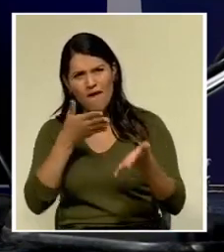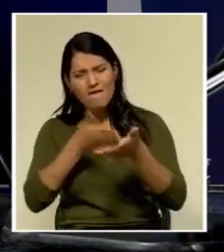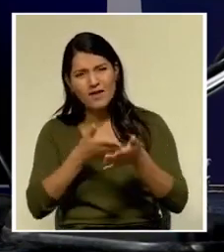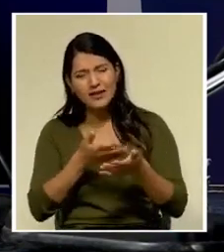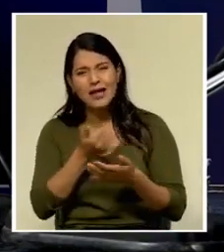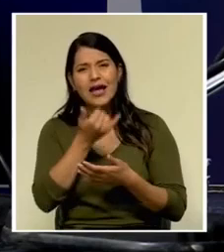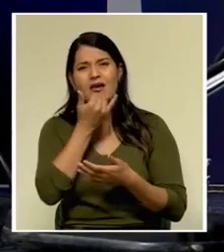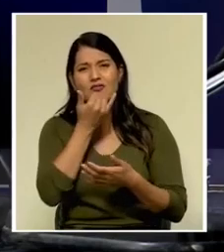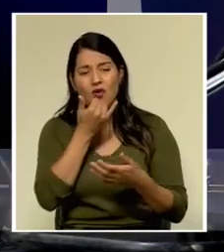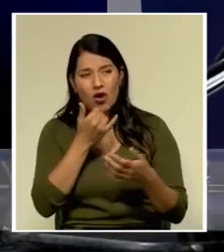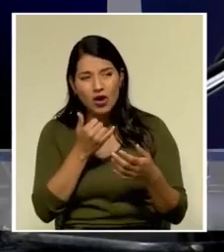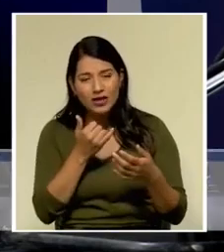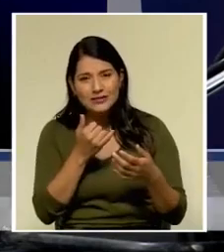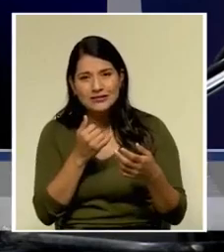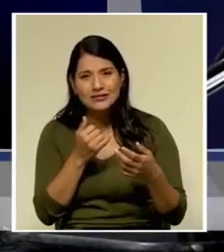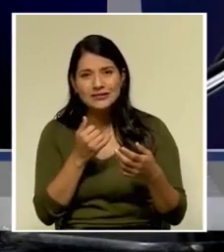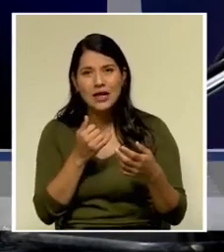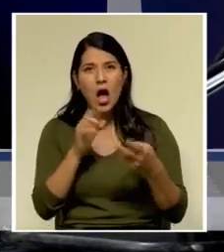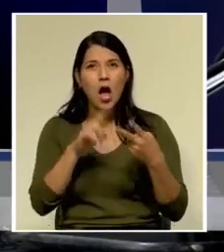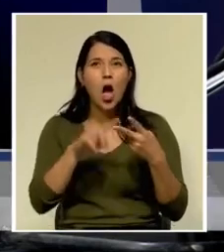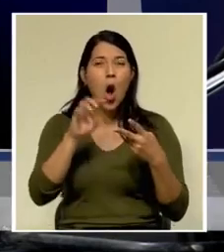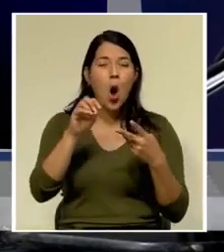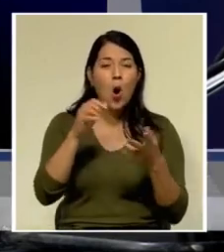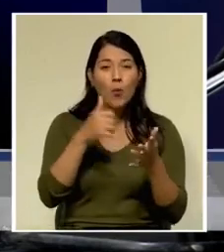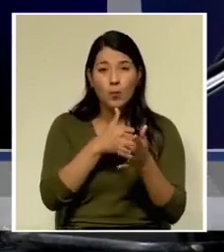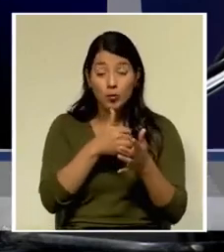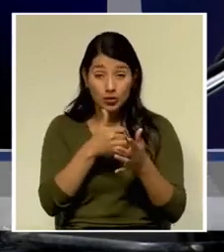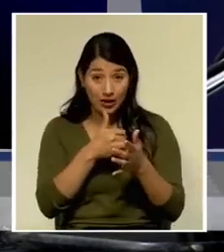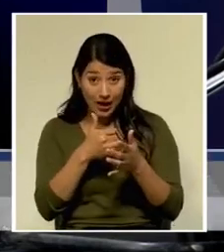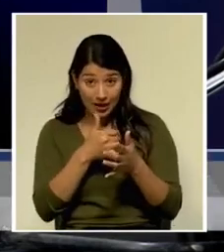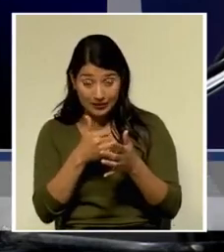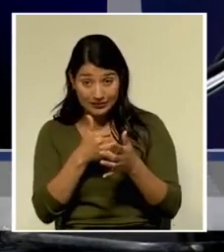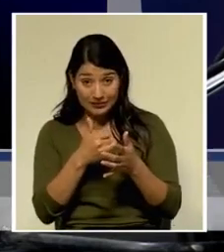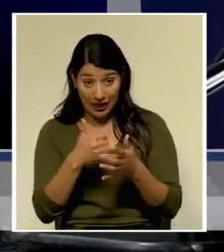errores, las pifias, las vulnerabilidades que